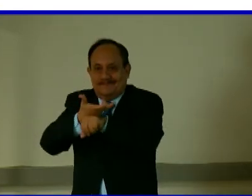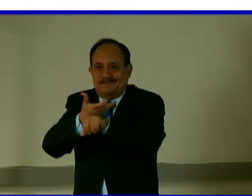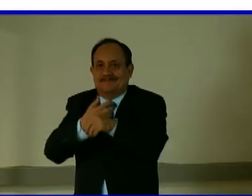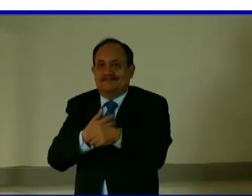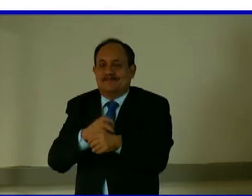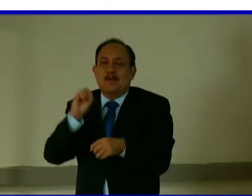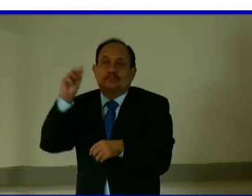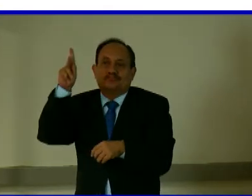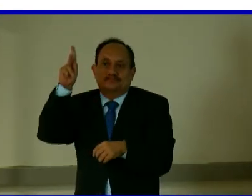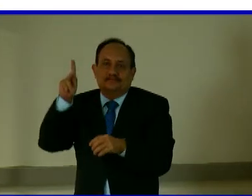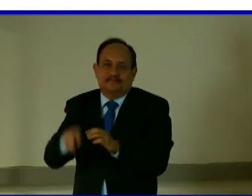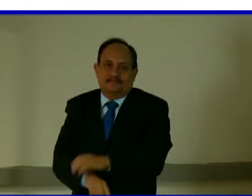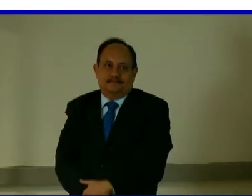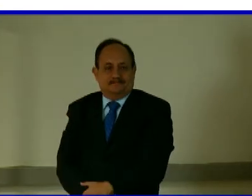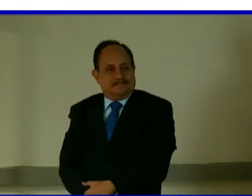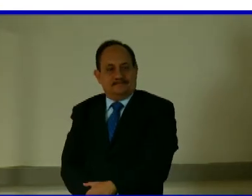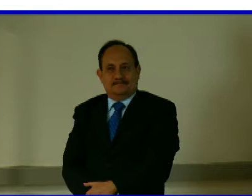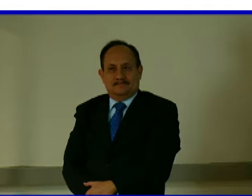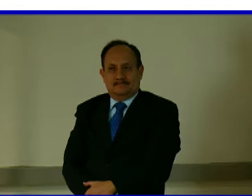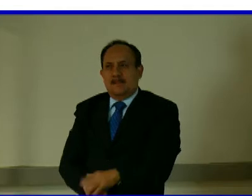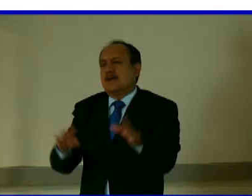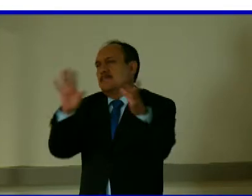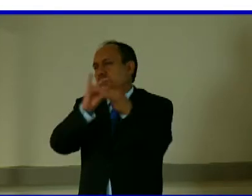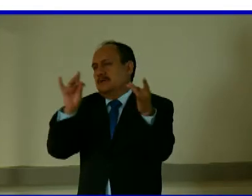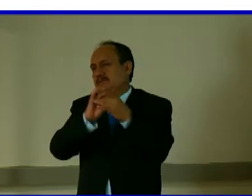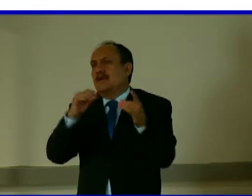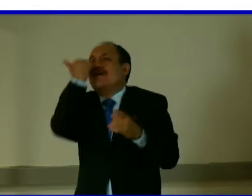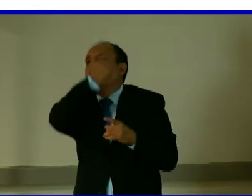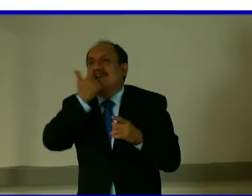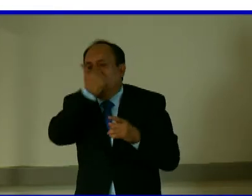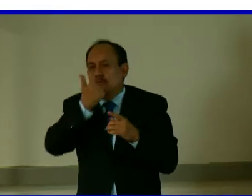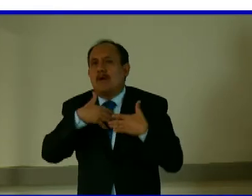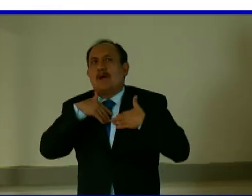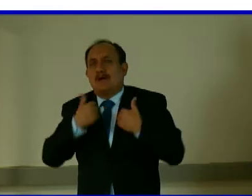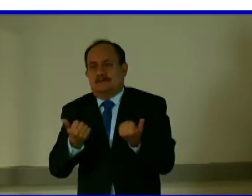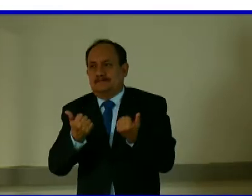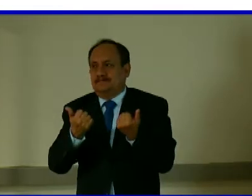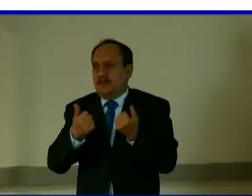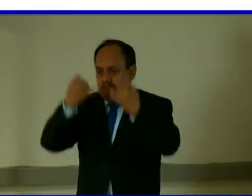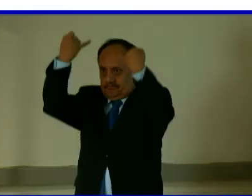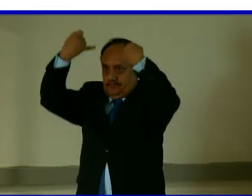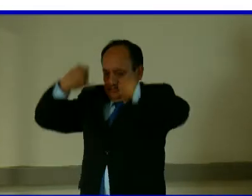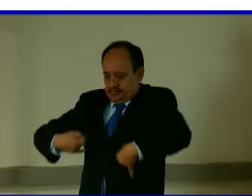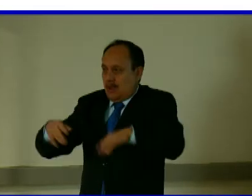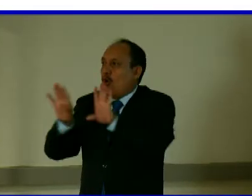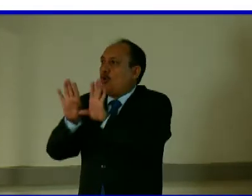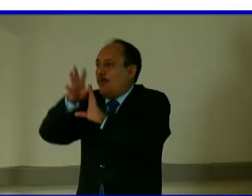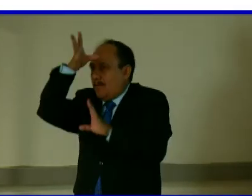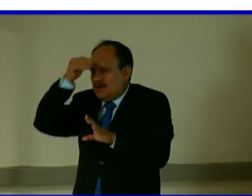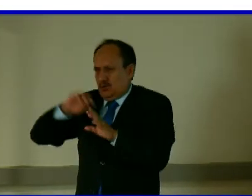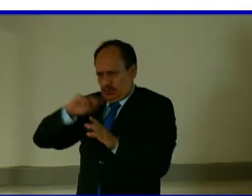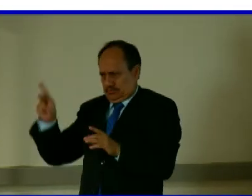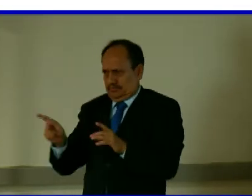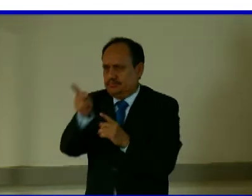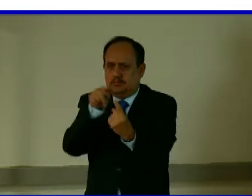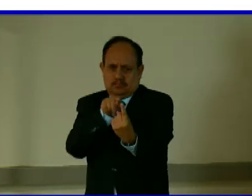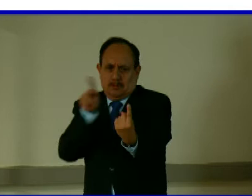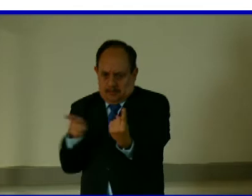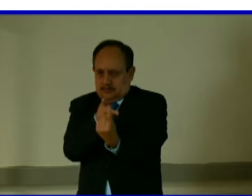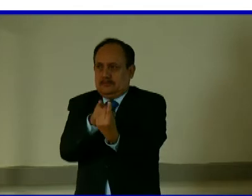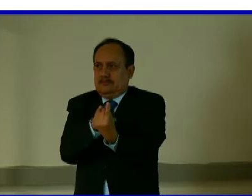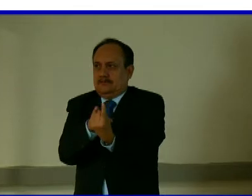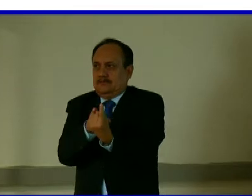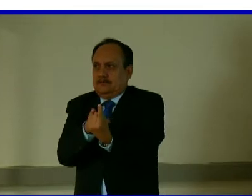Ok. Vamos a explicarle al estudiante a comprender su perfil de aprendizaje. Yo le pregunto a mis pacientes, tengo